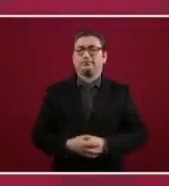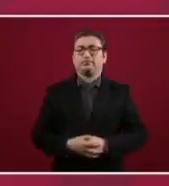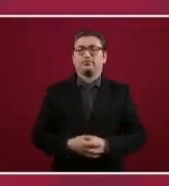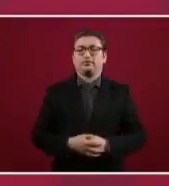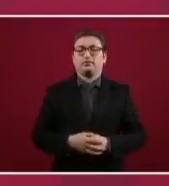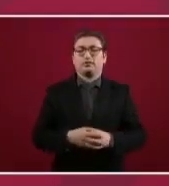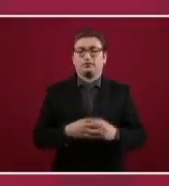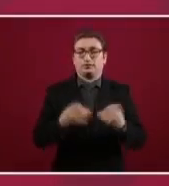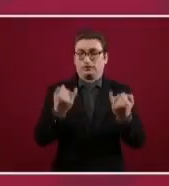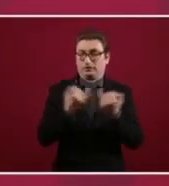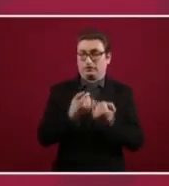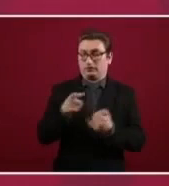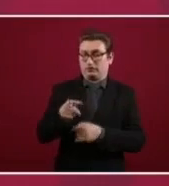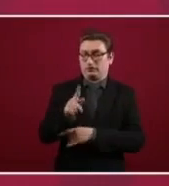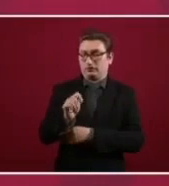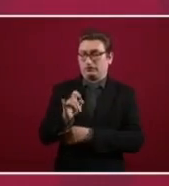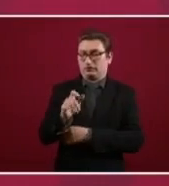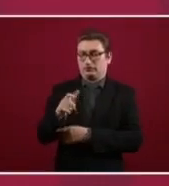y a trotsky